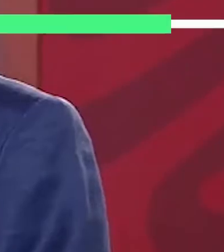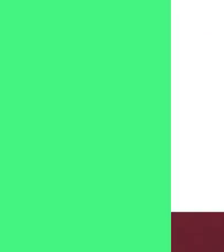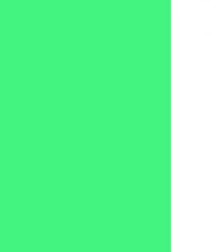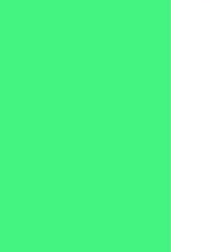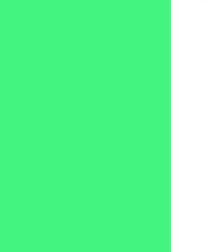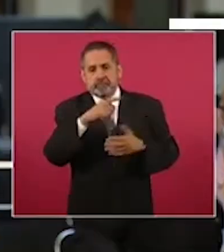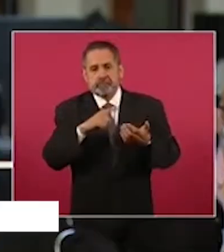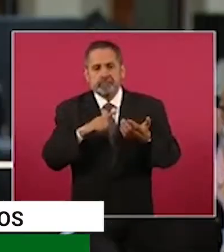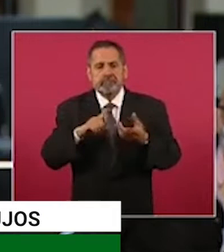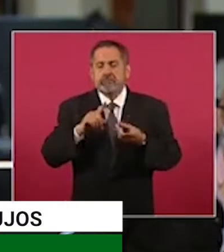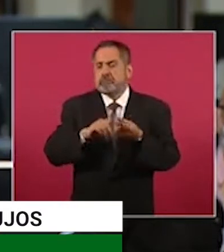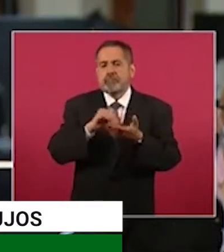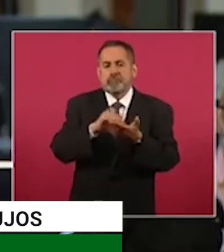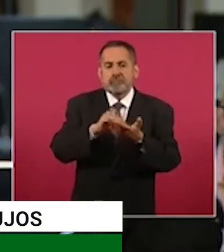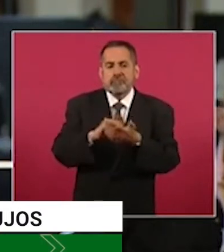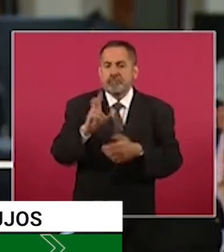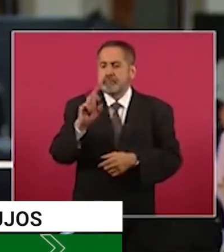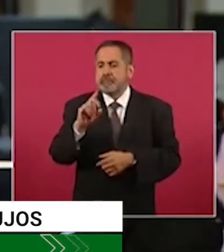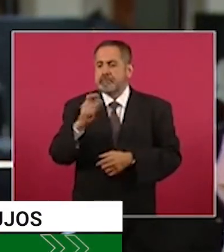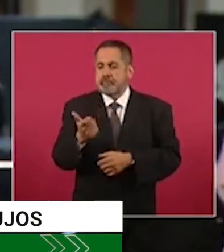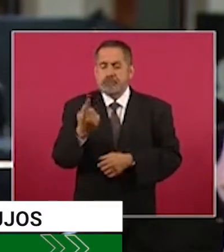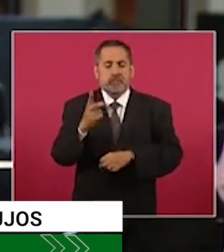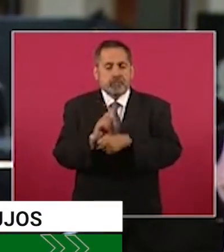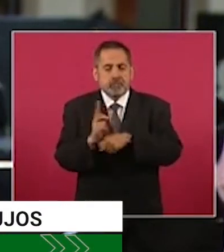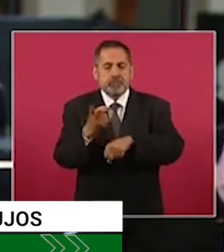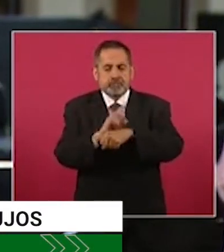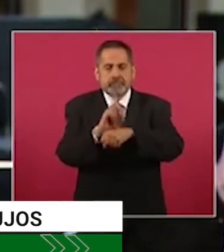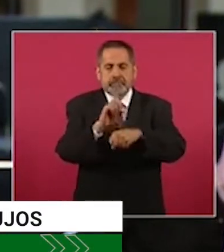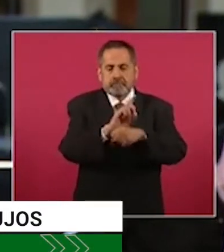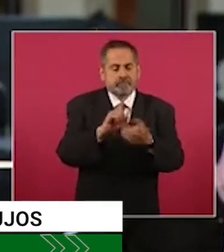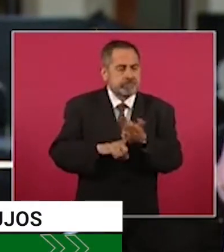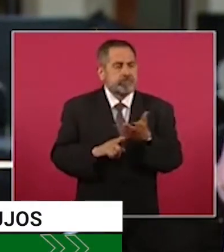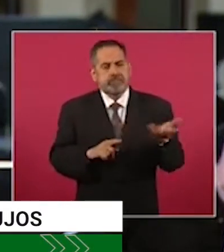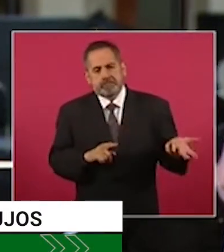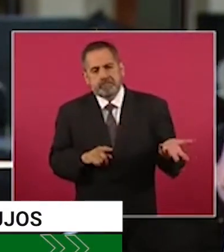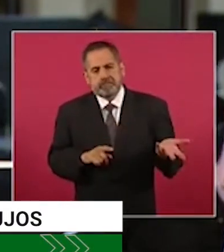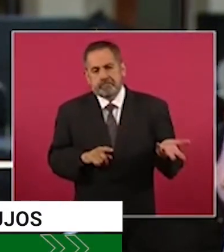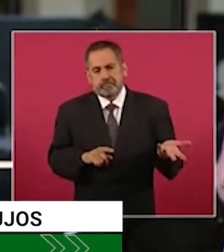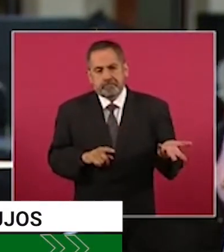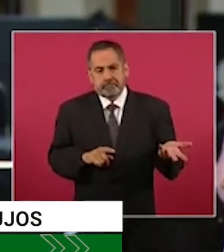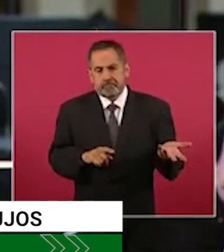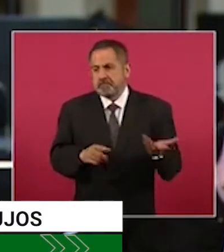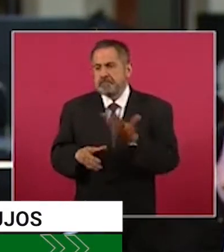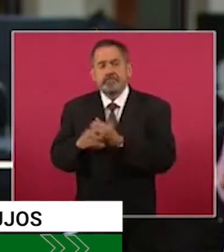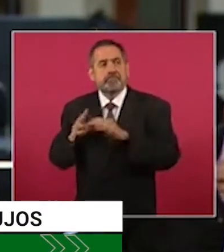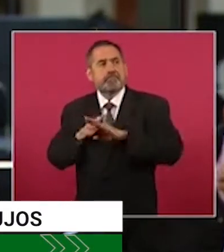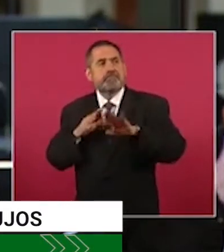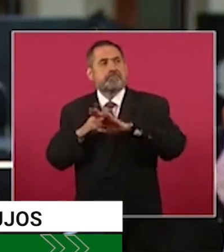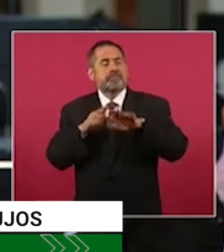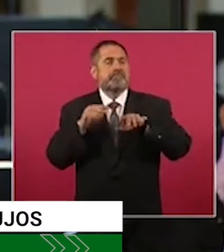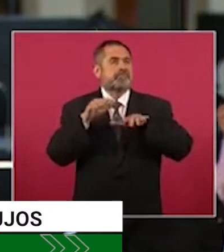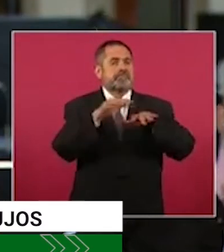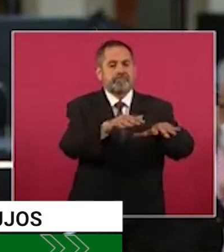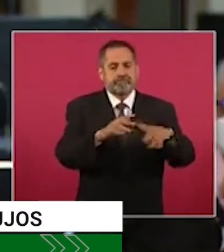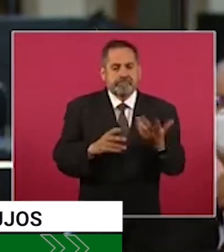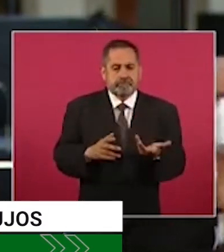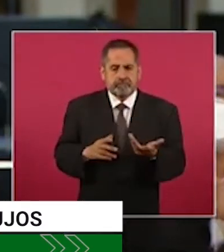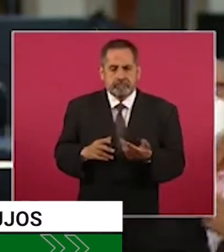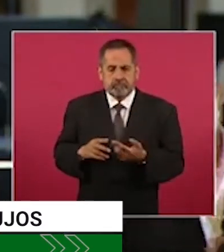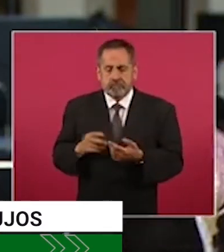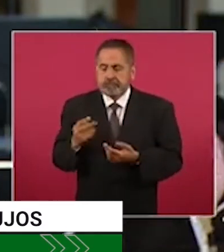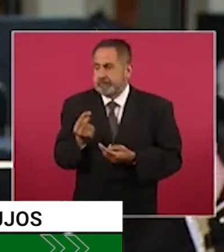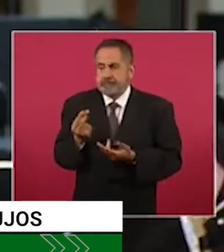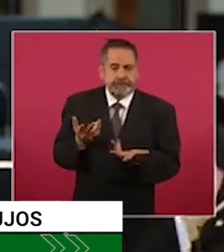Calica. López Obrador aseguró que en su encuentro con el presidente Biden llevará una propuesta en el tema migratorio que será